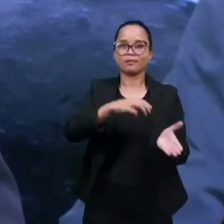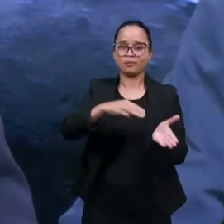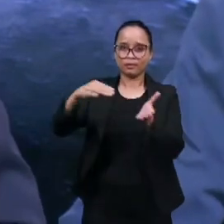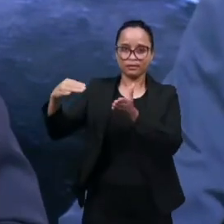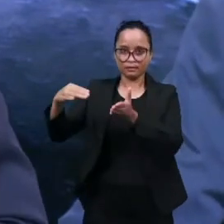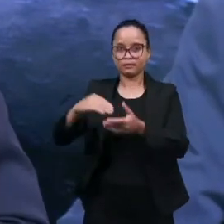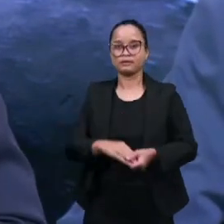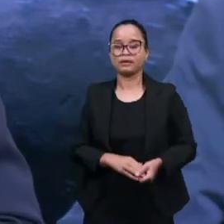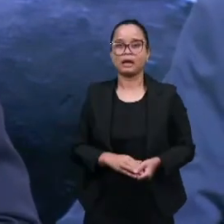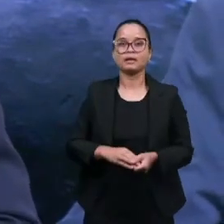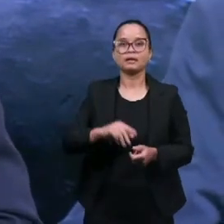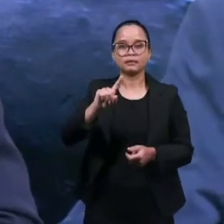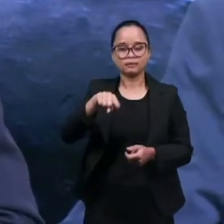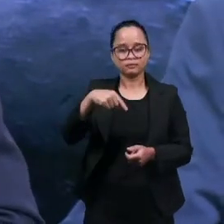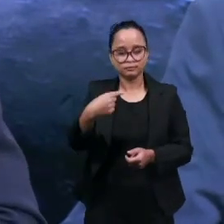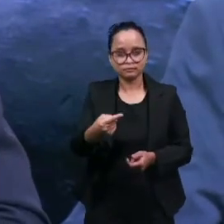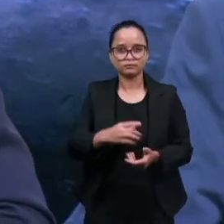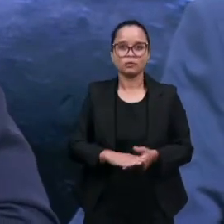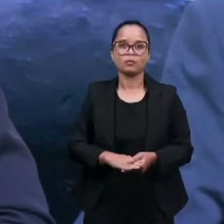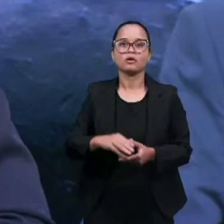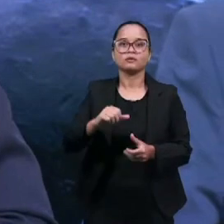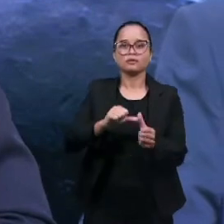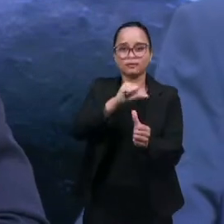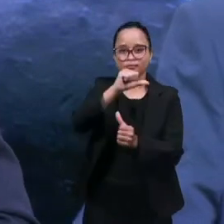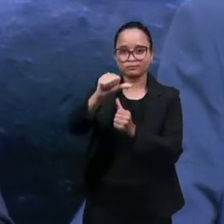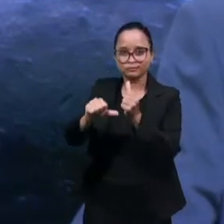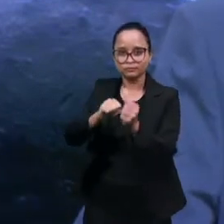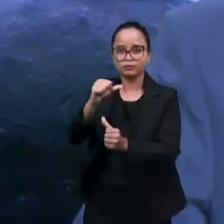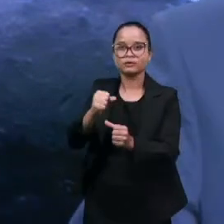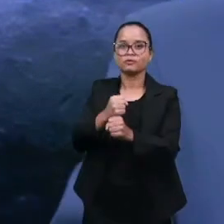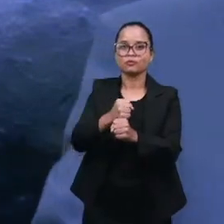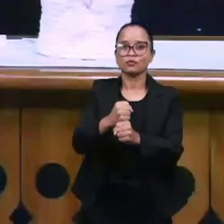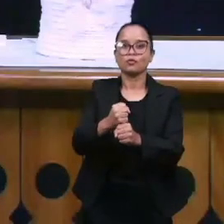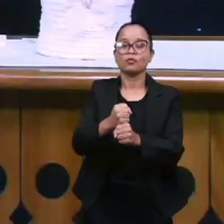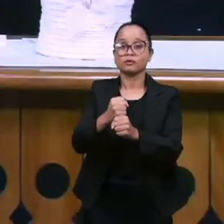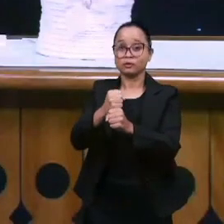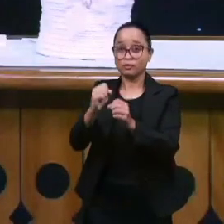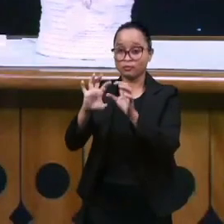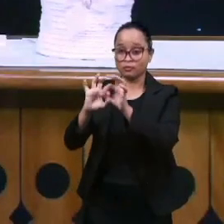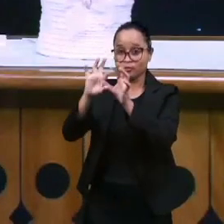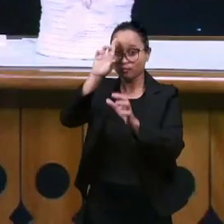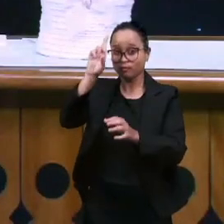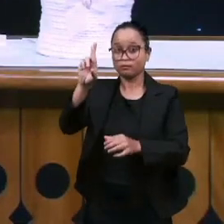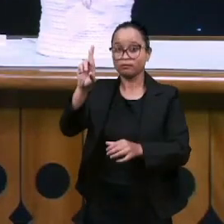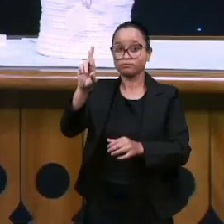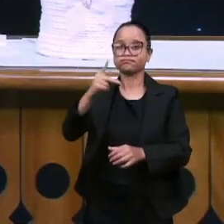continuaremos viviendo este momento de pasar el año a los pies del Señor. Pastor Yedel T.